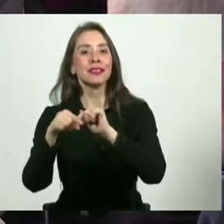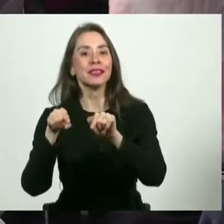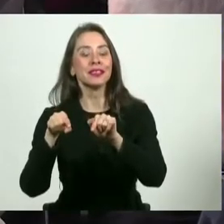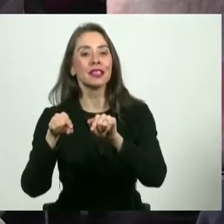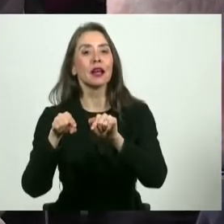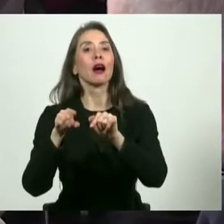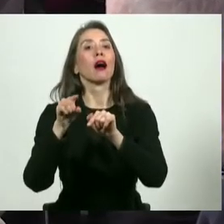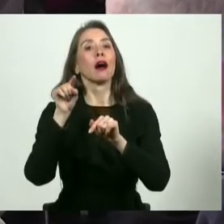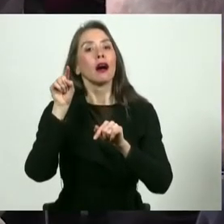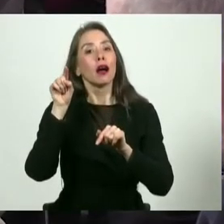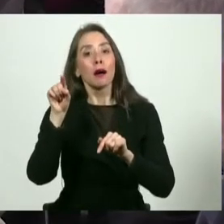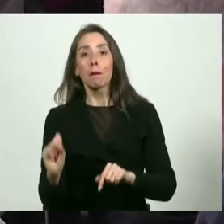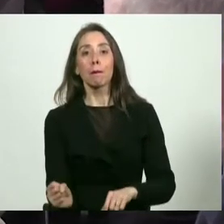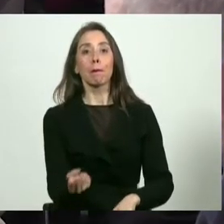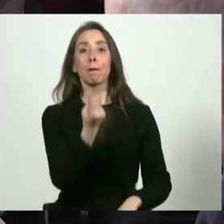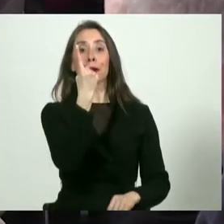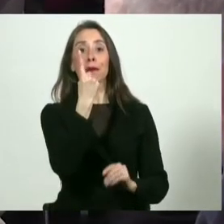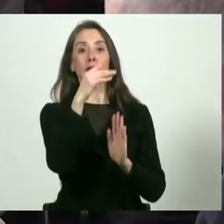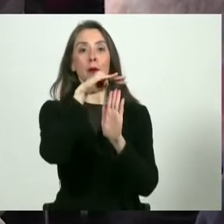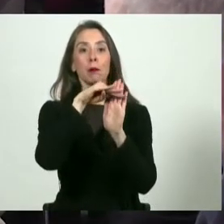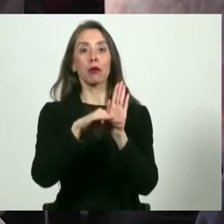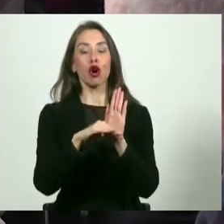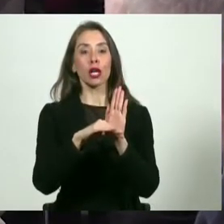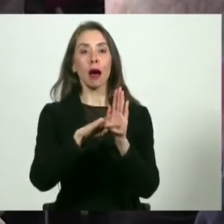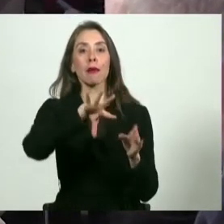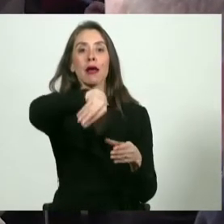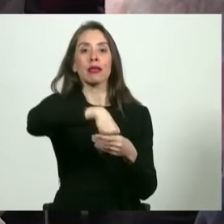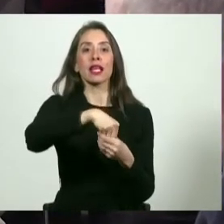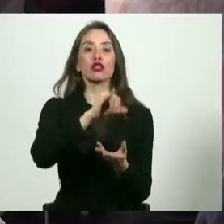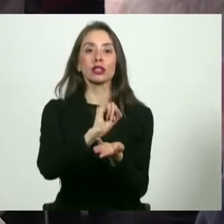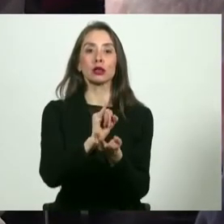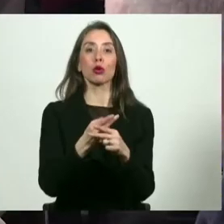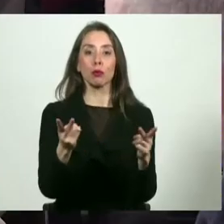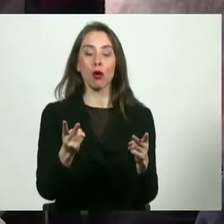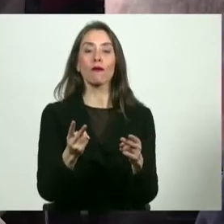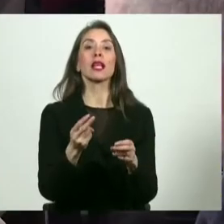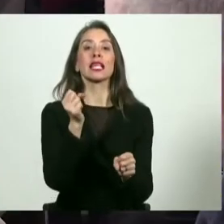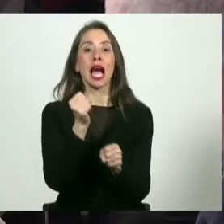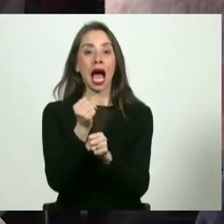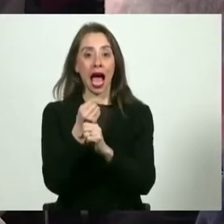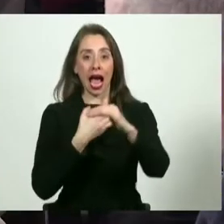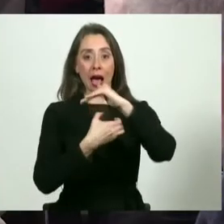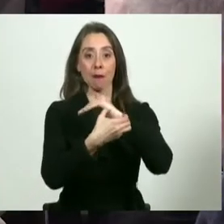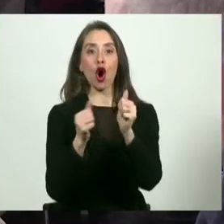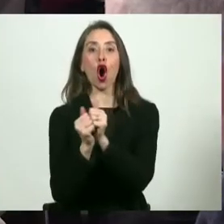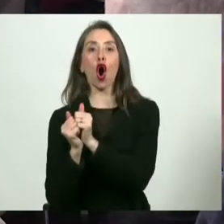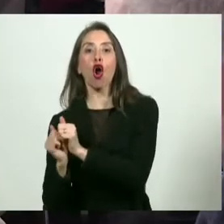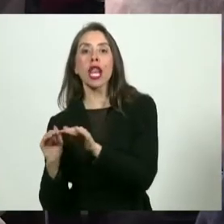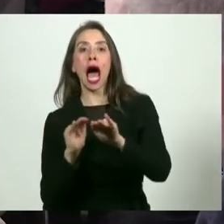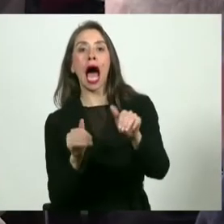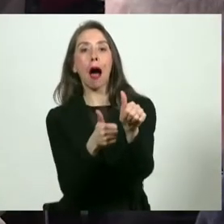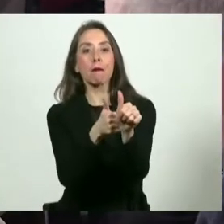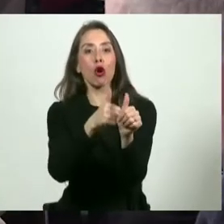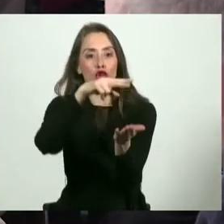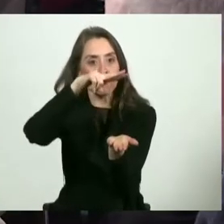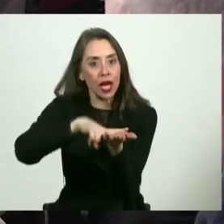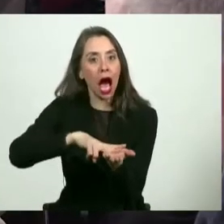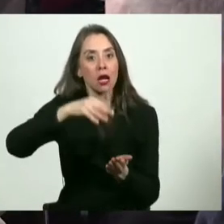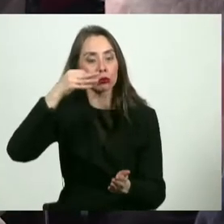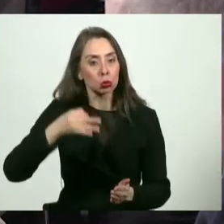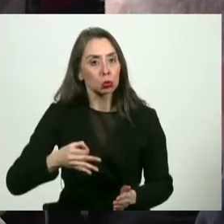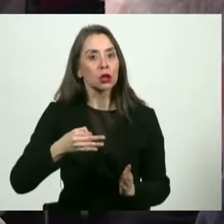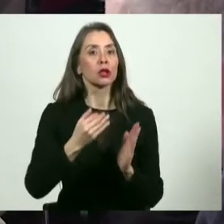atrevería a decir que es el primer programa en organismo público de empleo con apoyo real, como corresponde, siguiendo,